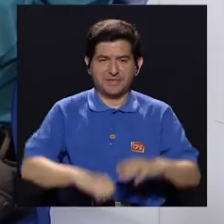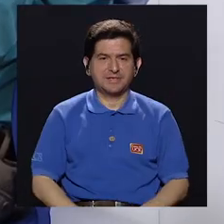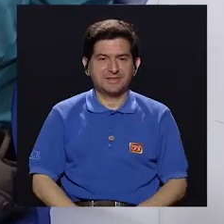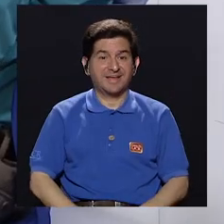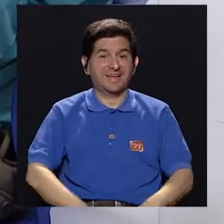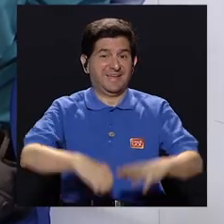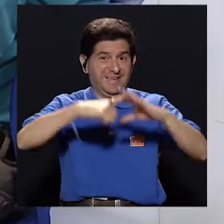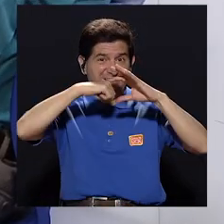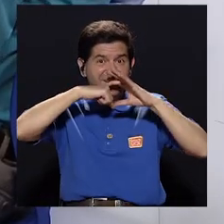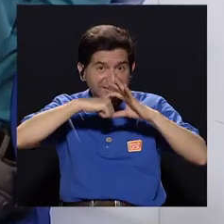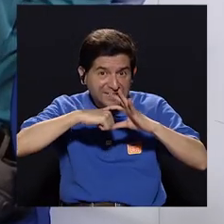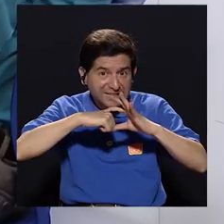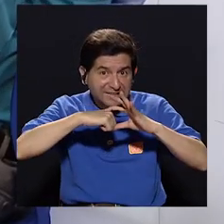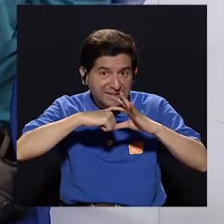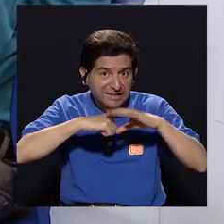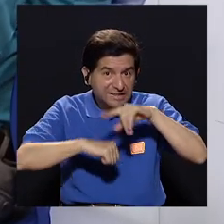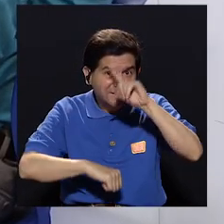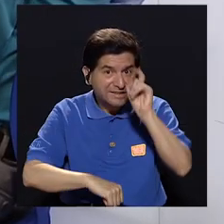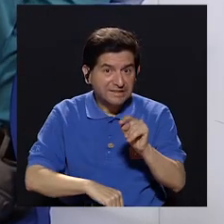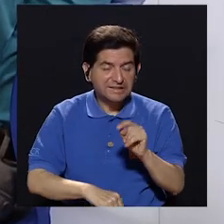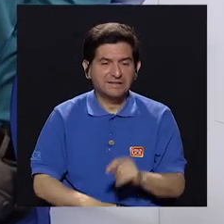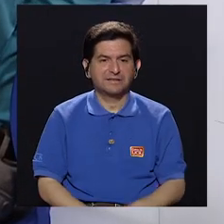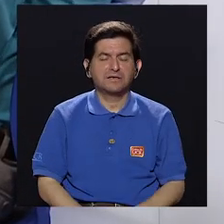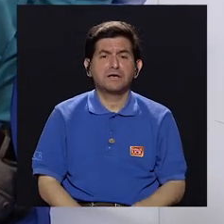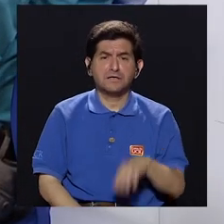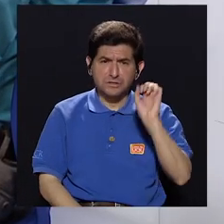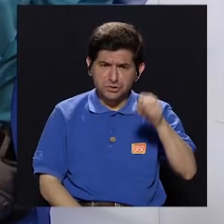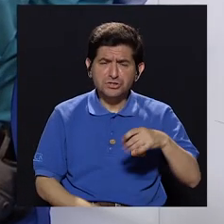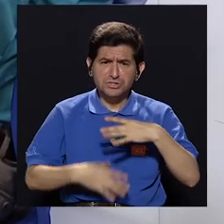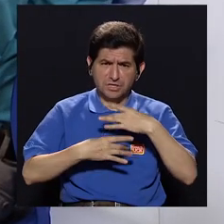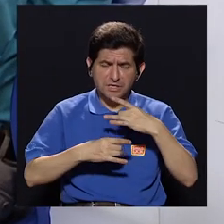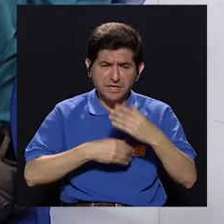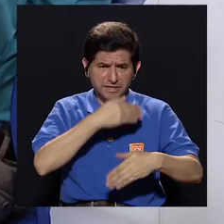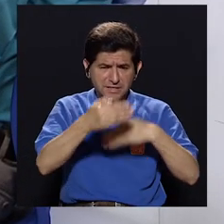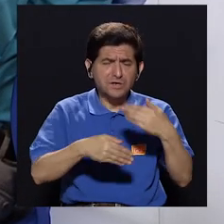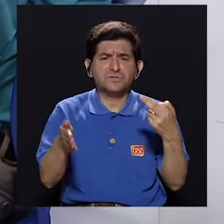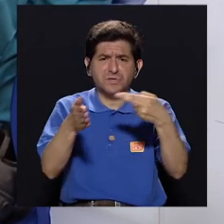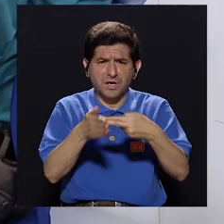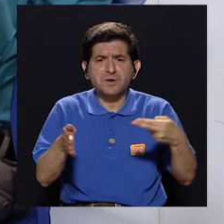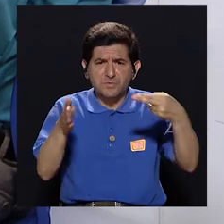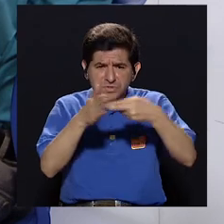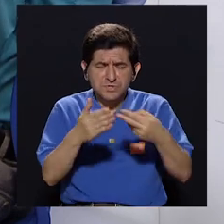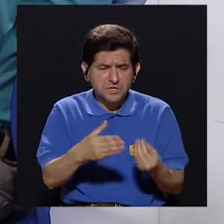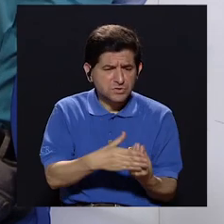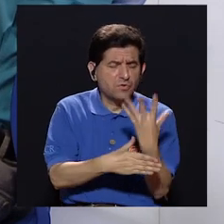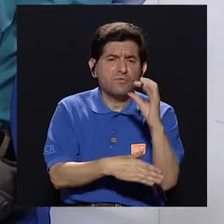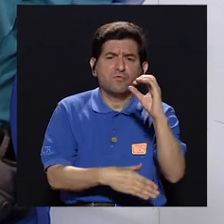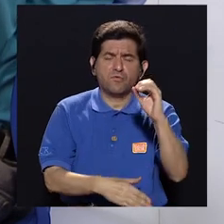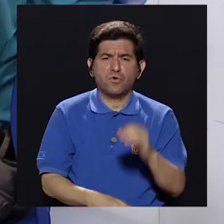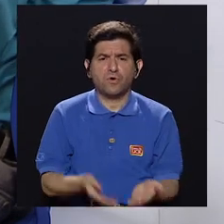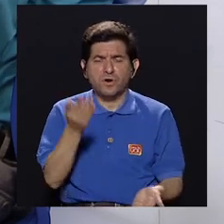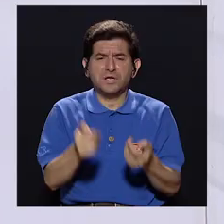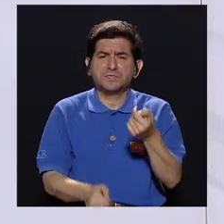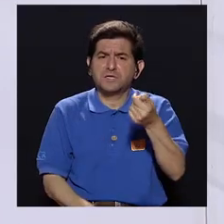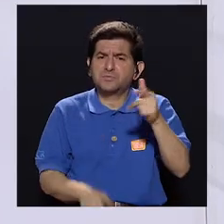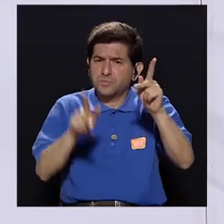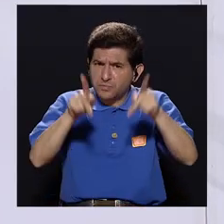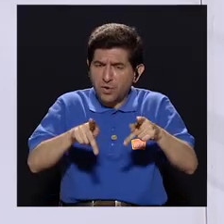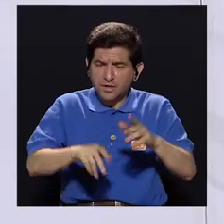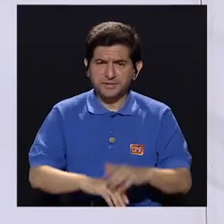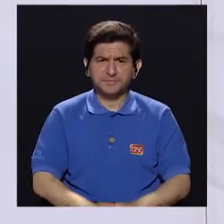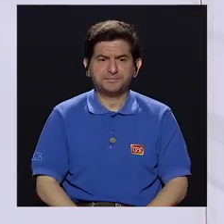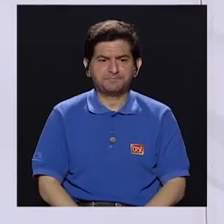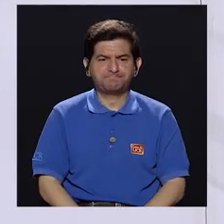el planeta interesados en polinización propiamente de de de orquídeas yo me imagino que muy pocos